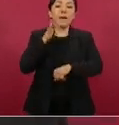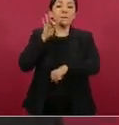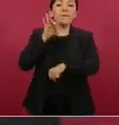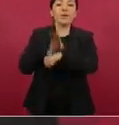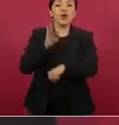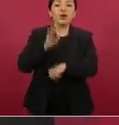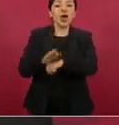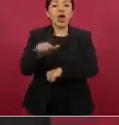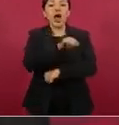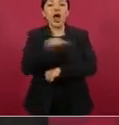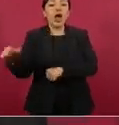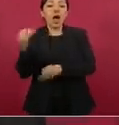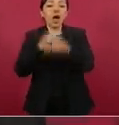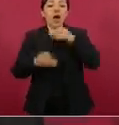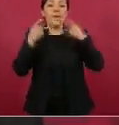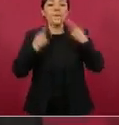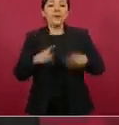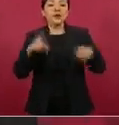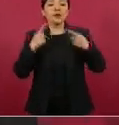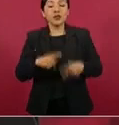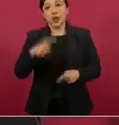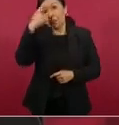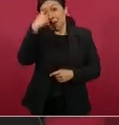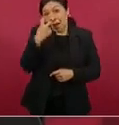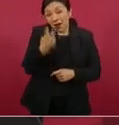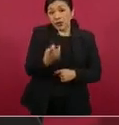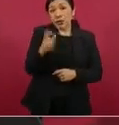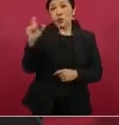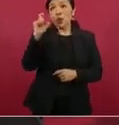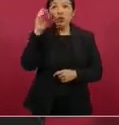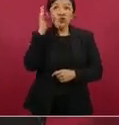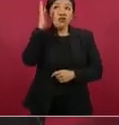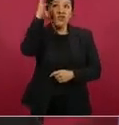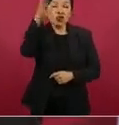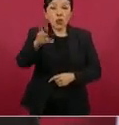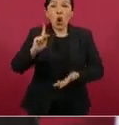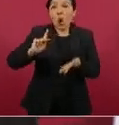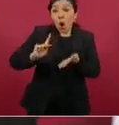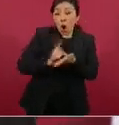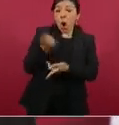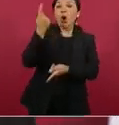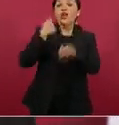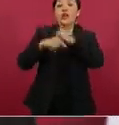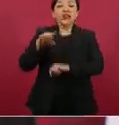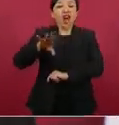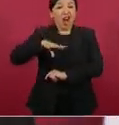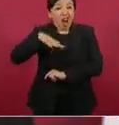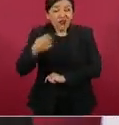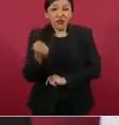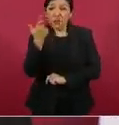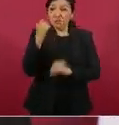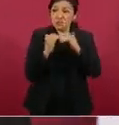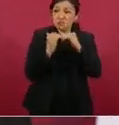a la gente para que en el futuro no haya abusos de